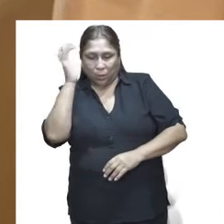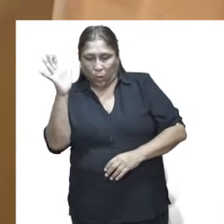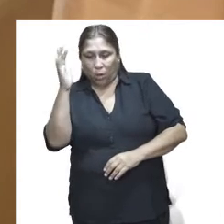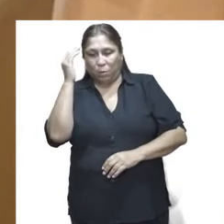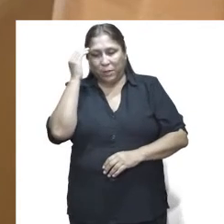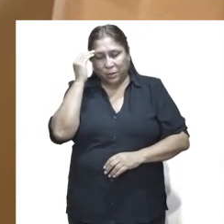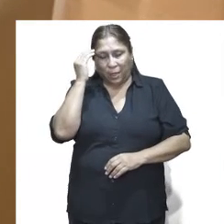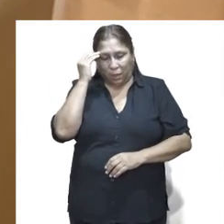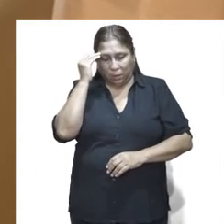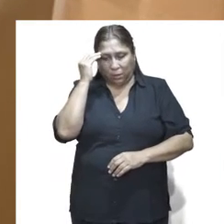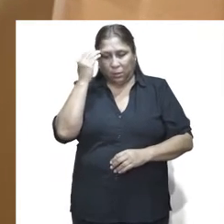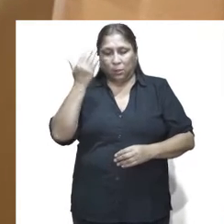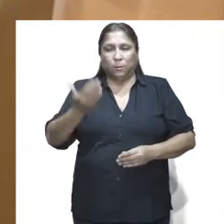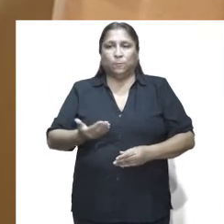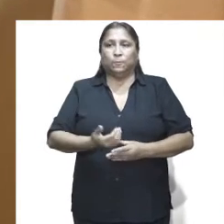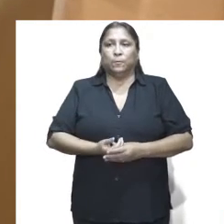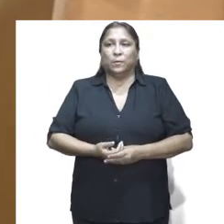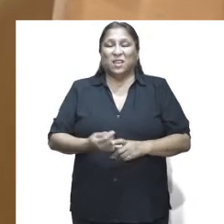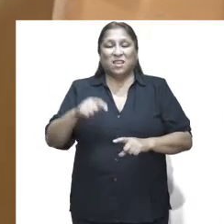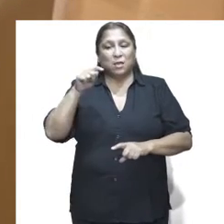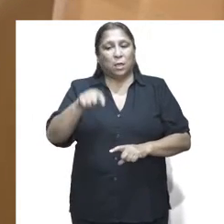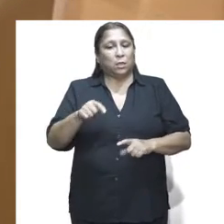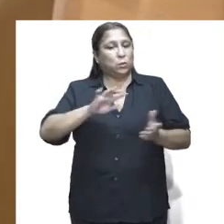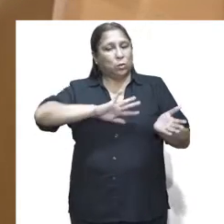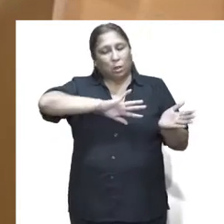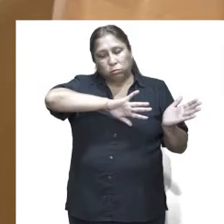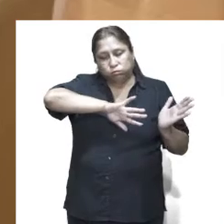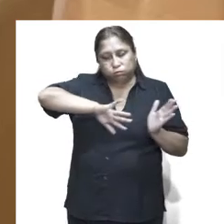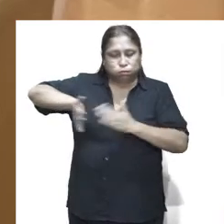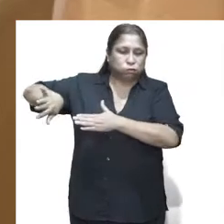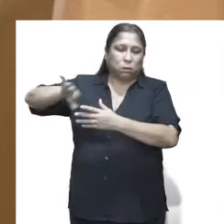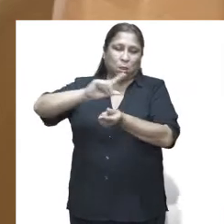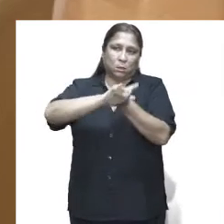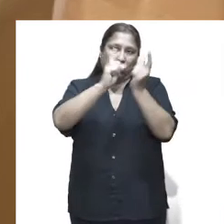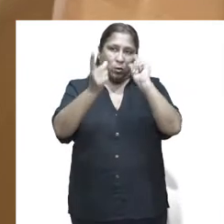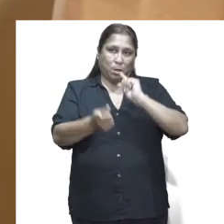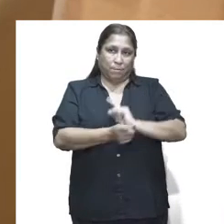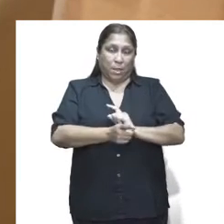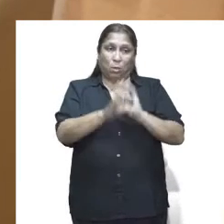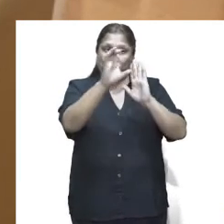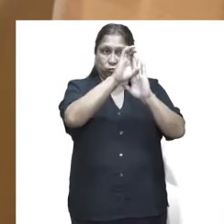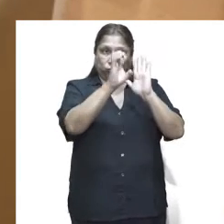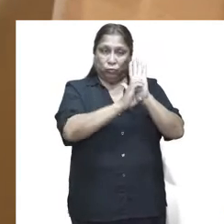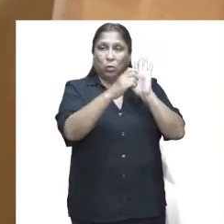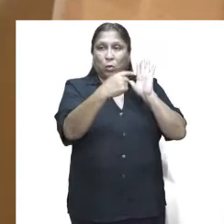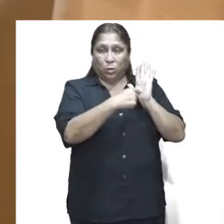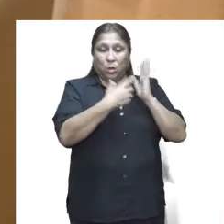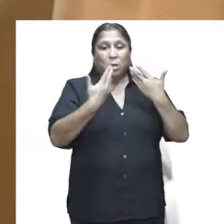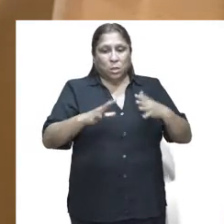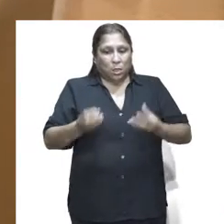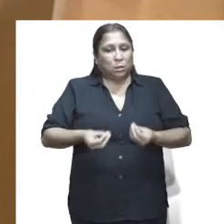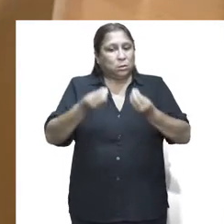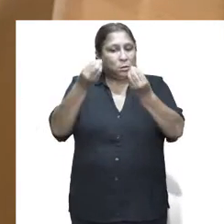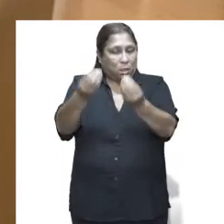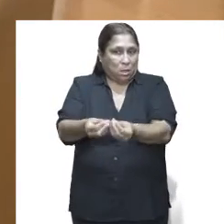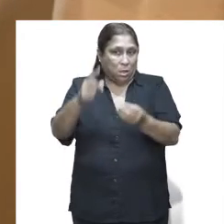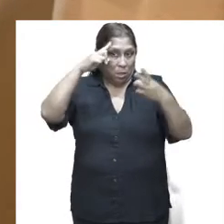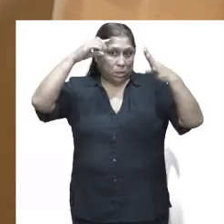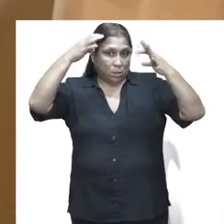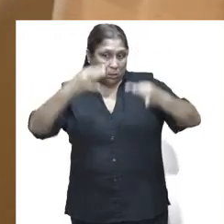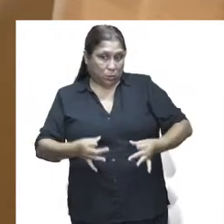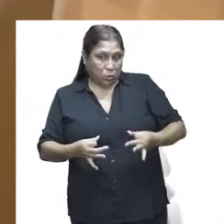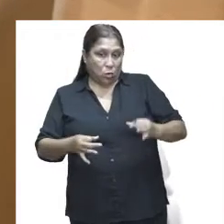discapacidad intelectual o mental, ¿no? Eso ya ha sido modificado en el Código, ya se da el reconocimiento de la capacidad